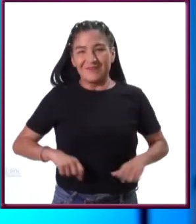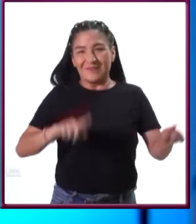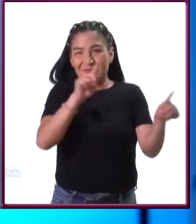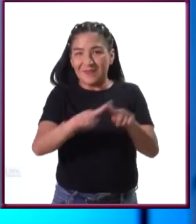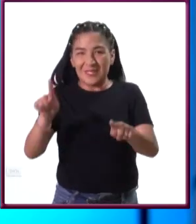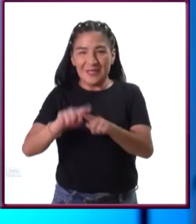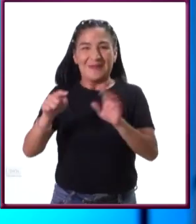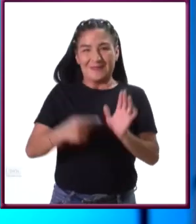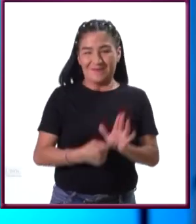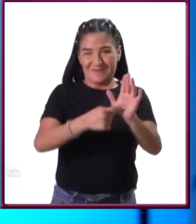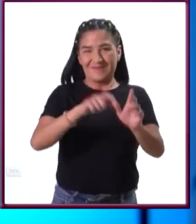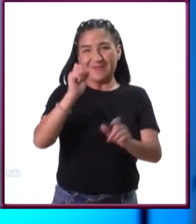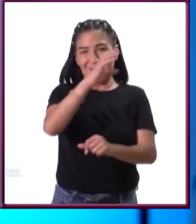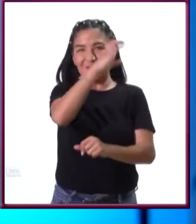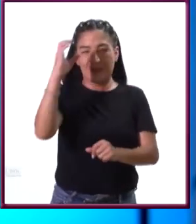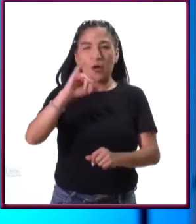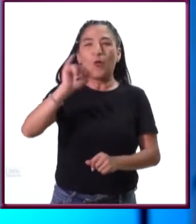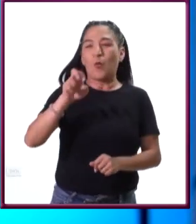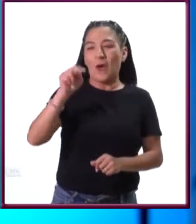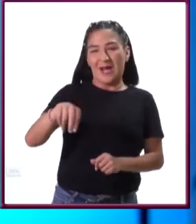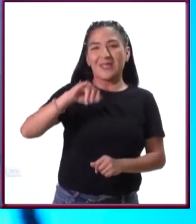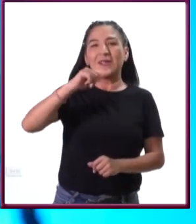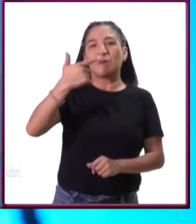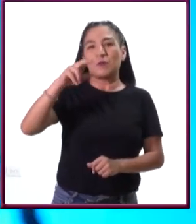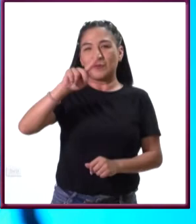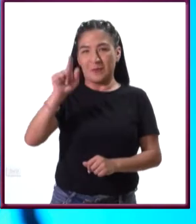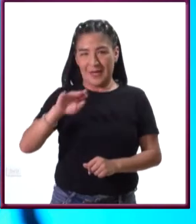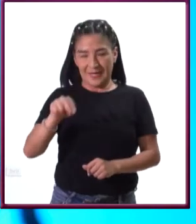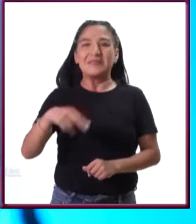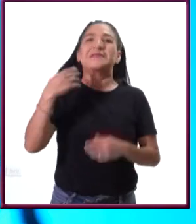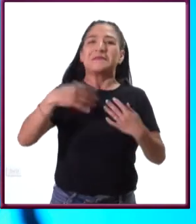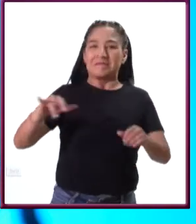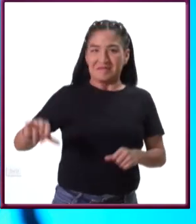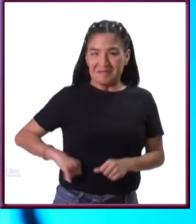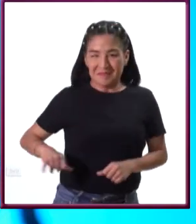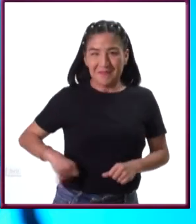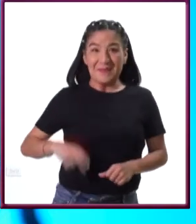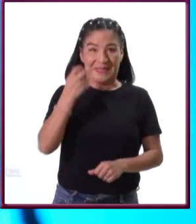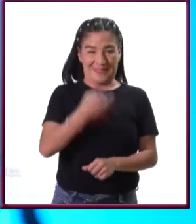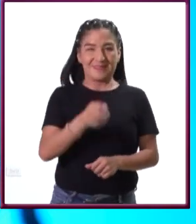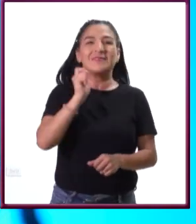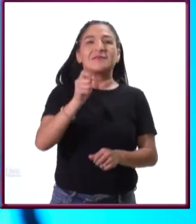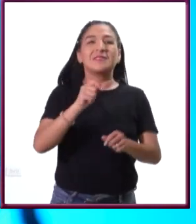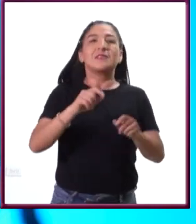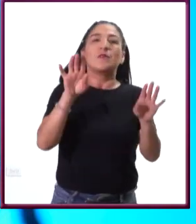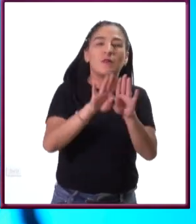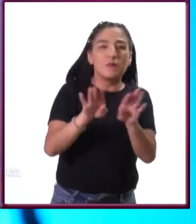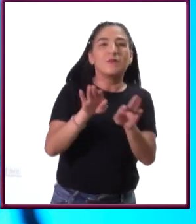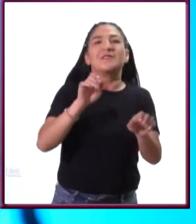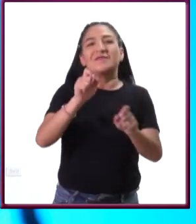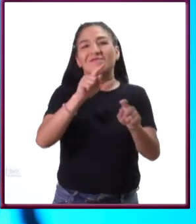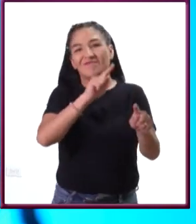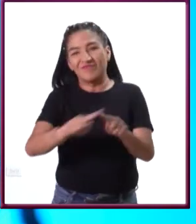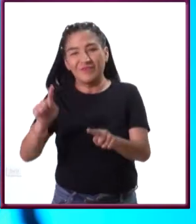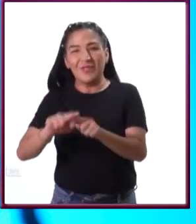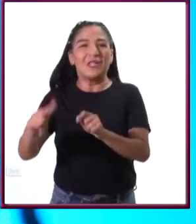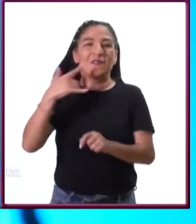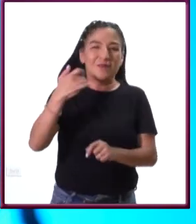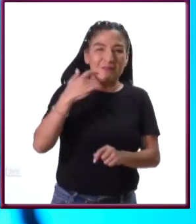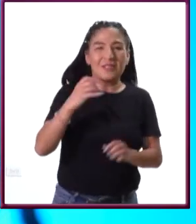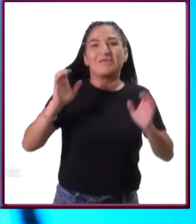Juan Guzmán son muy diferentes e interesantes. Estos trabajos requieren diferentes esfuerzos físicos,